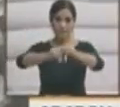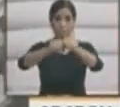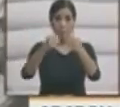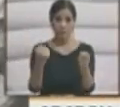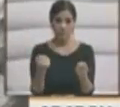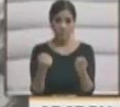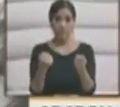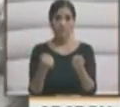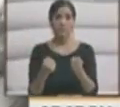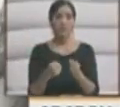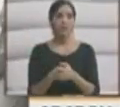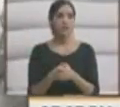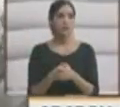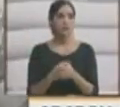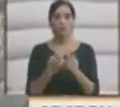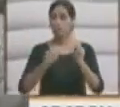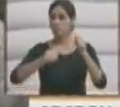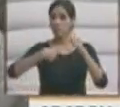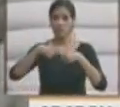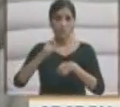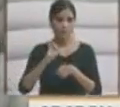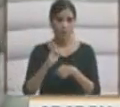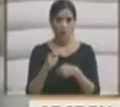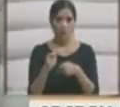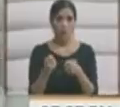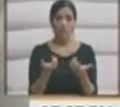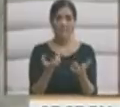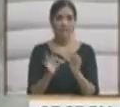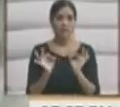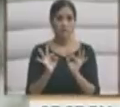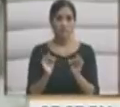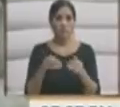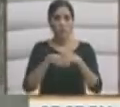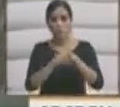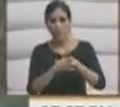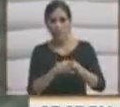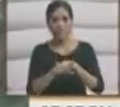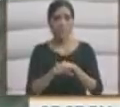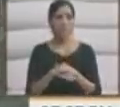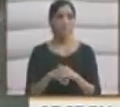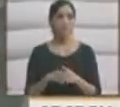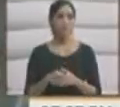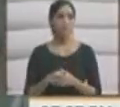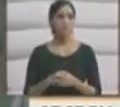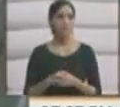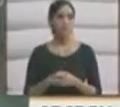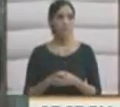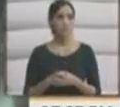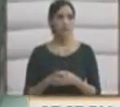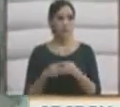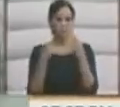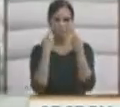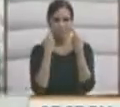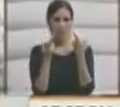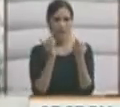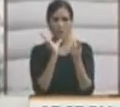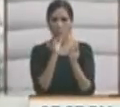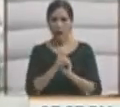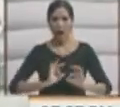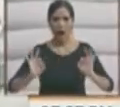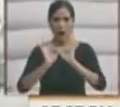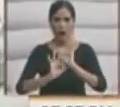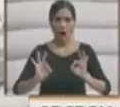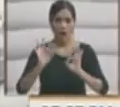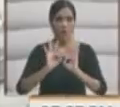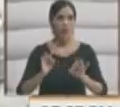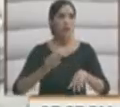ni canilla, ni el pan campesino. Las vitrinas podemos observar que están totalmente vacías. Están totalmente vacías